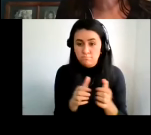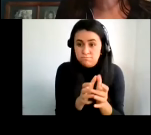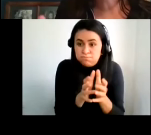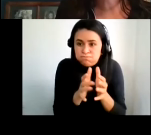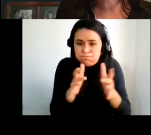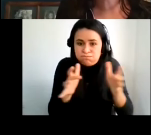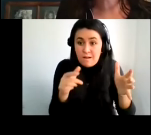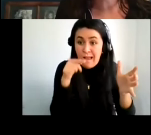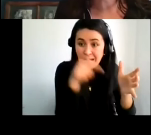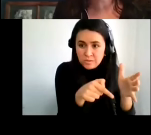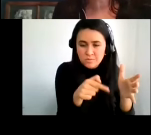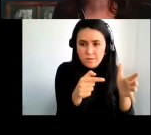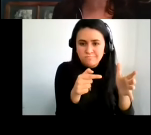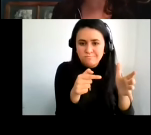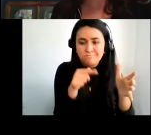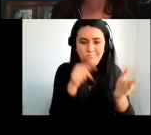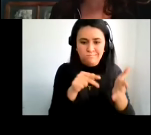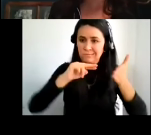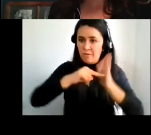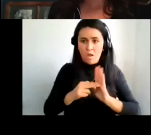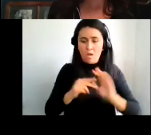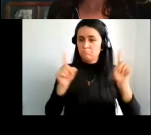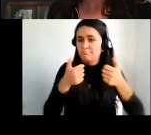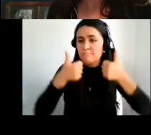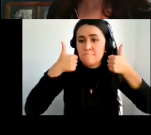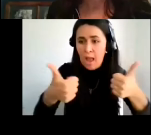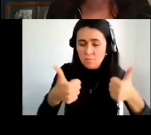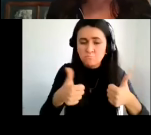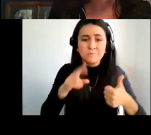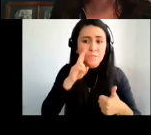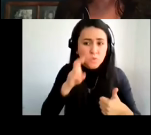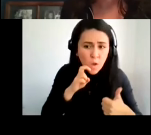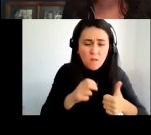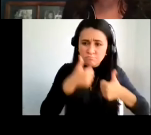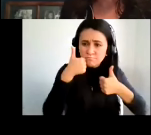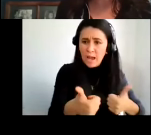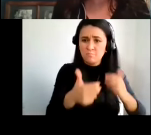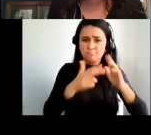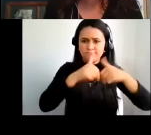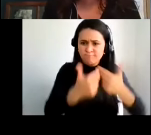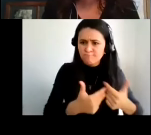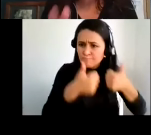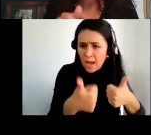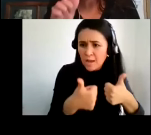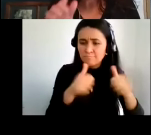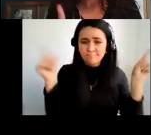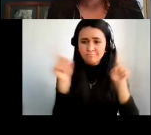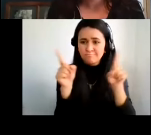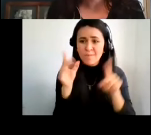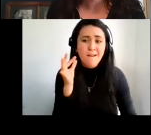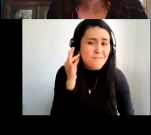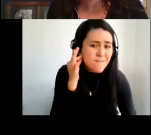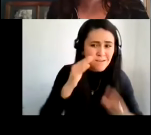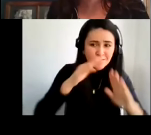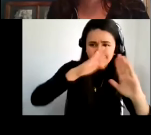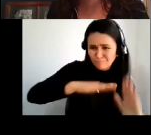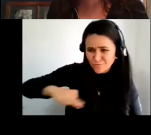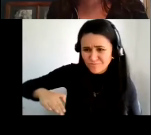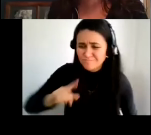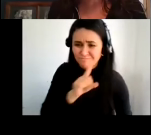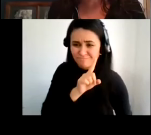de tener una mala salud sexual y reproductiva para los grupos de mujeres jóvenes y de niñas. Pero también así en los análisis que